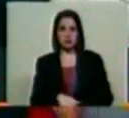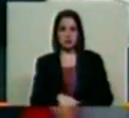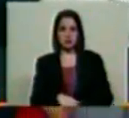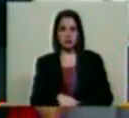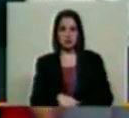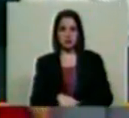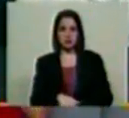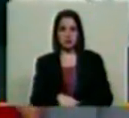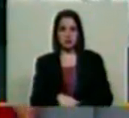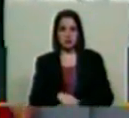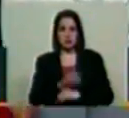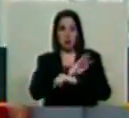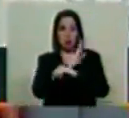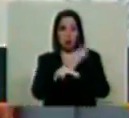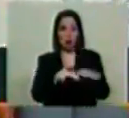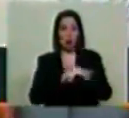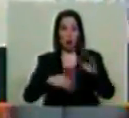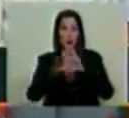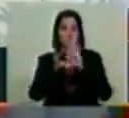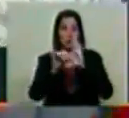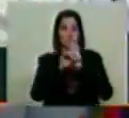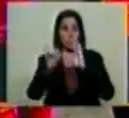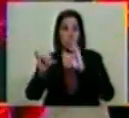Poder constituyente, poder de la mujer.